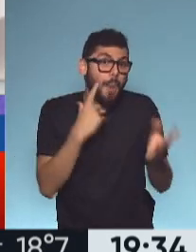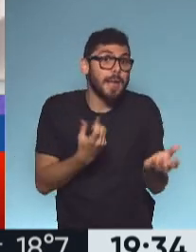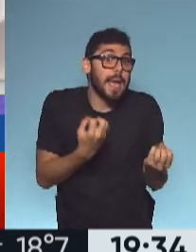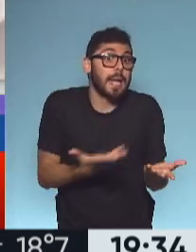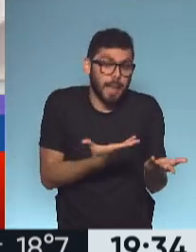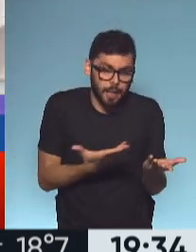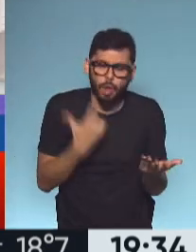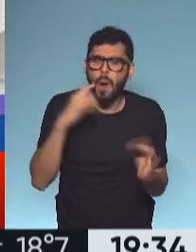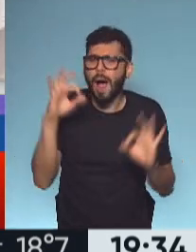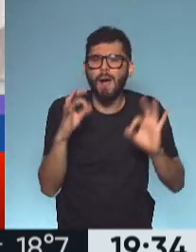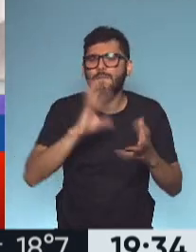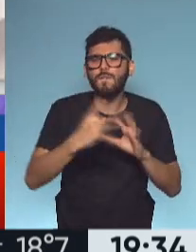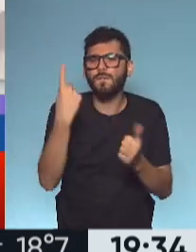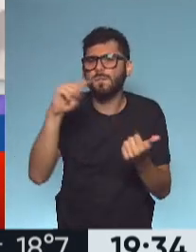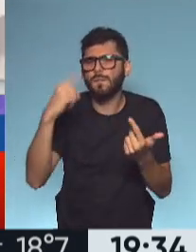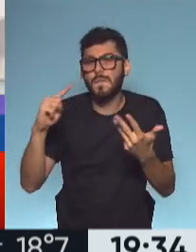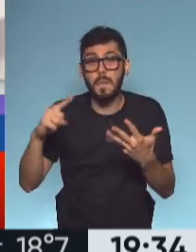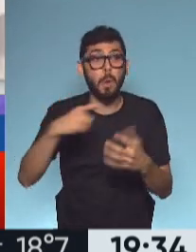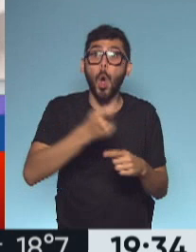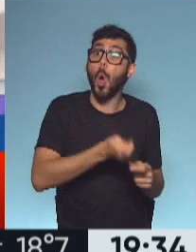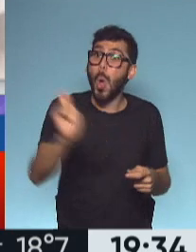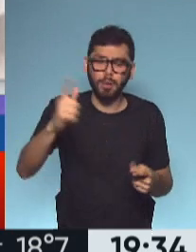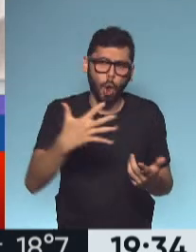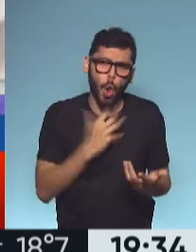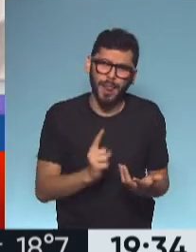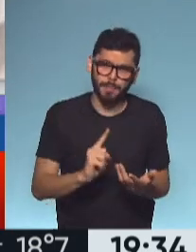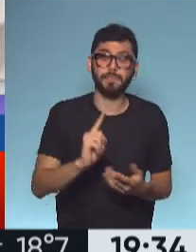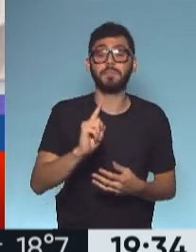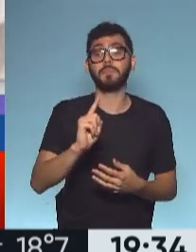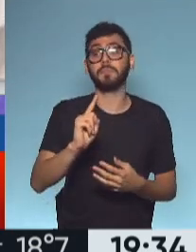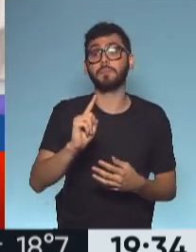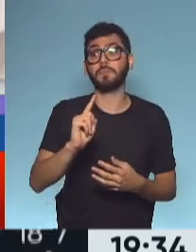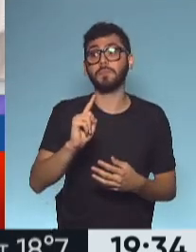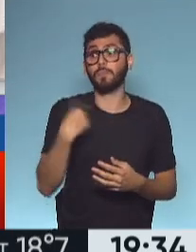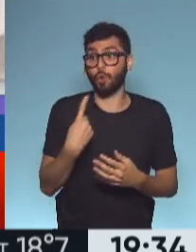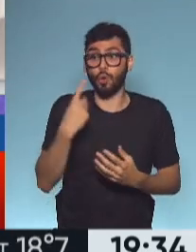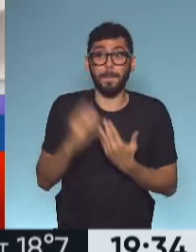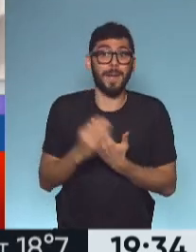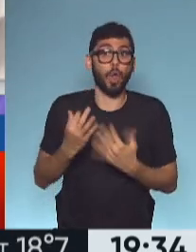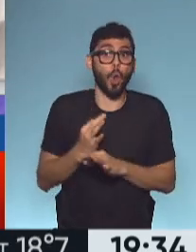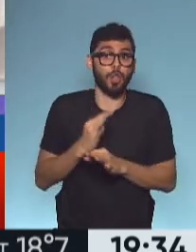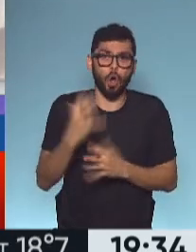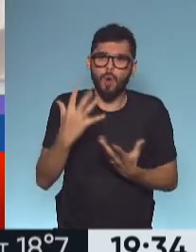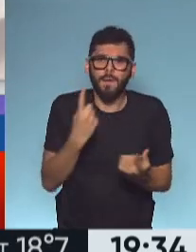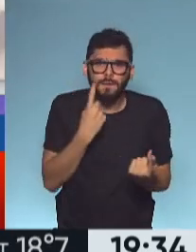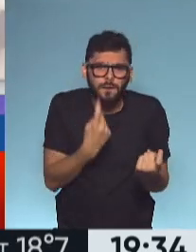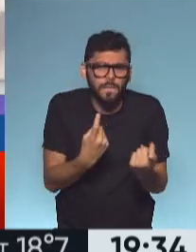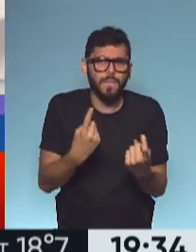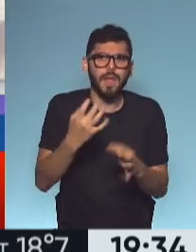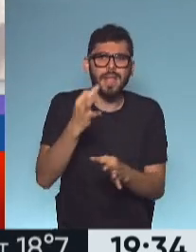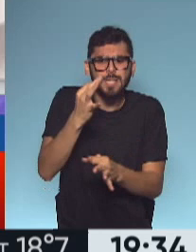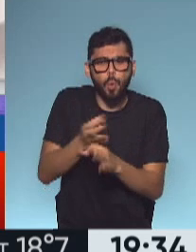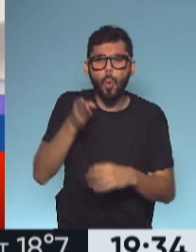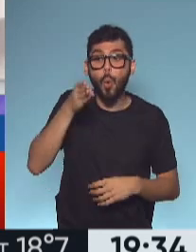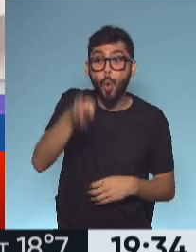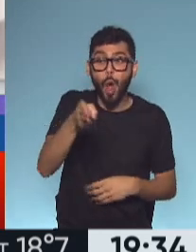alternativas. Nosotros en el Ministerio de Educación Nacional, por supuesto, venimos haciendo un seguimiento de la realidad de la presencialidad en el